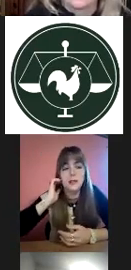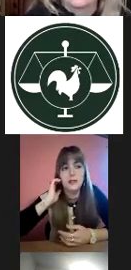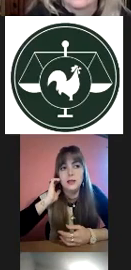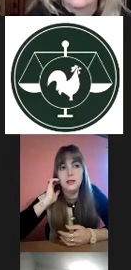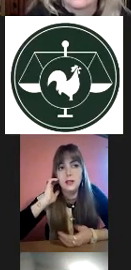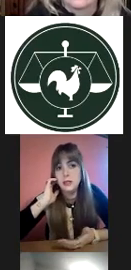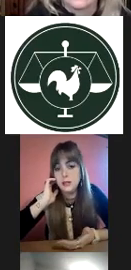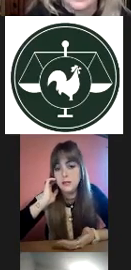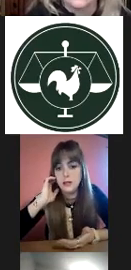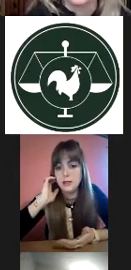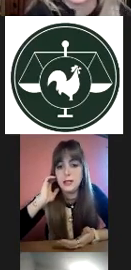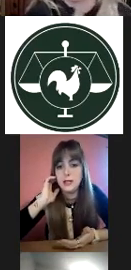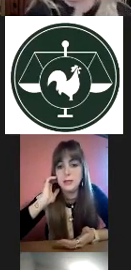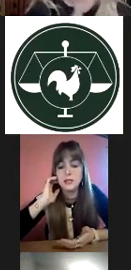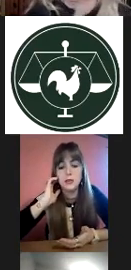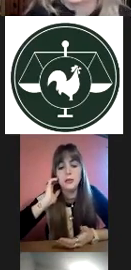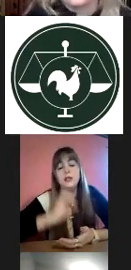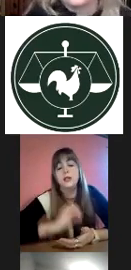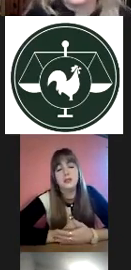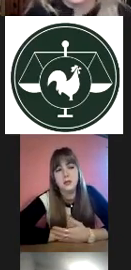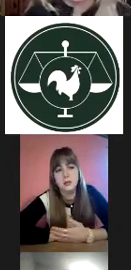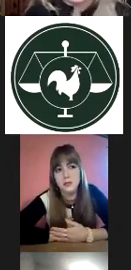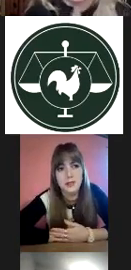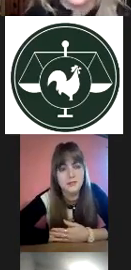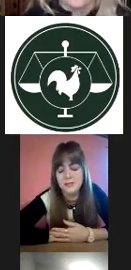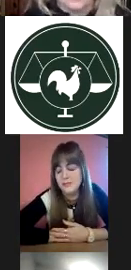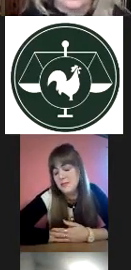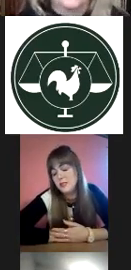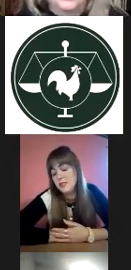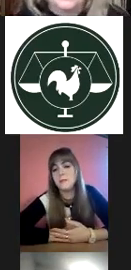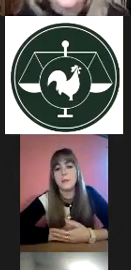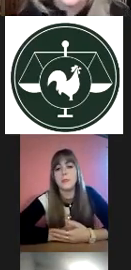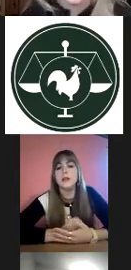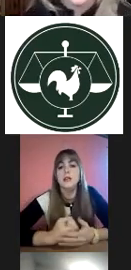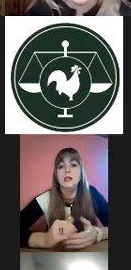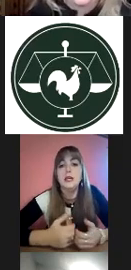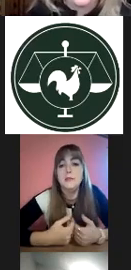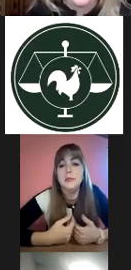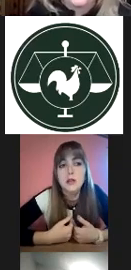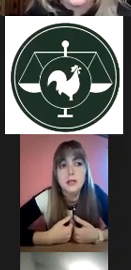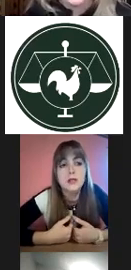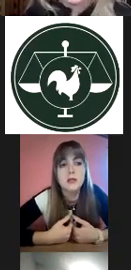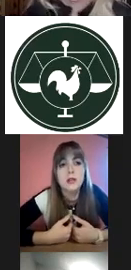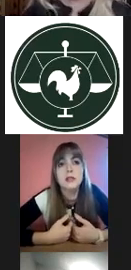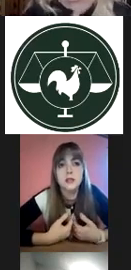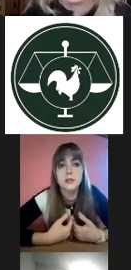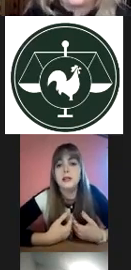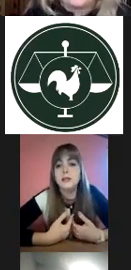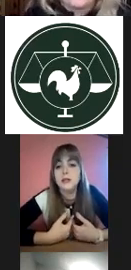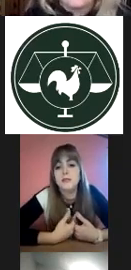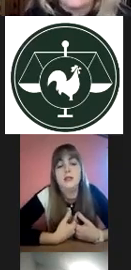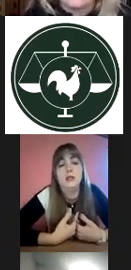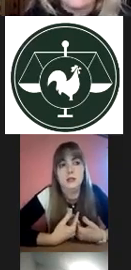pasear. Y es terrible esa salida del paseo, ¿no? Desde la inconsciencia lo hacen. Claro. Y probablemente le dice, no,